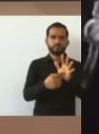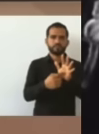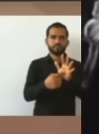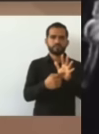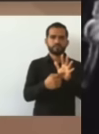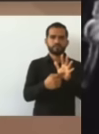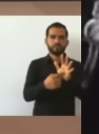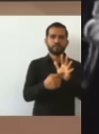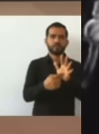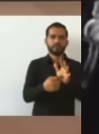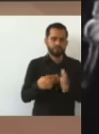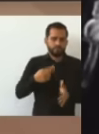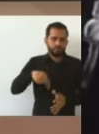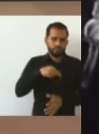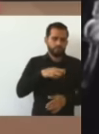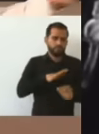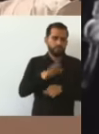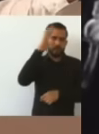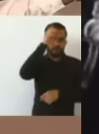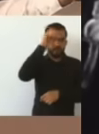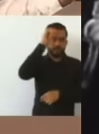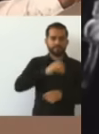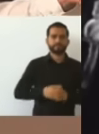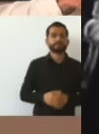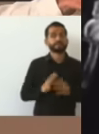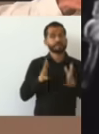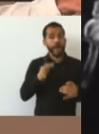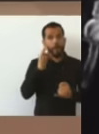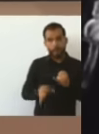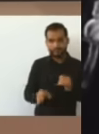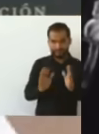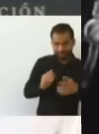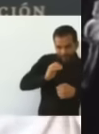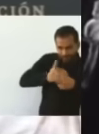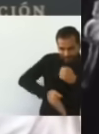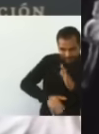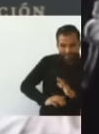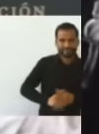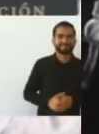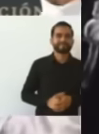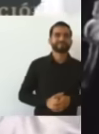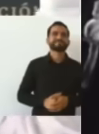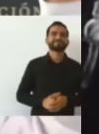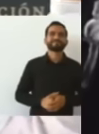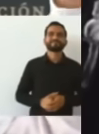posición al respecto. Y termino, ya voy a terminar.